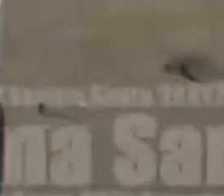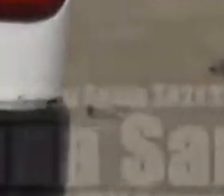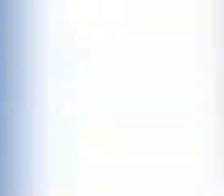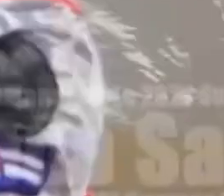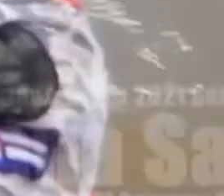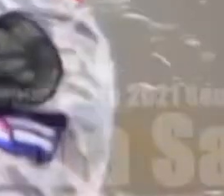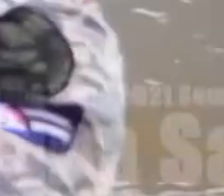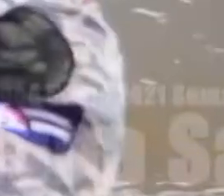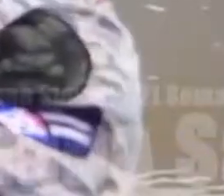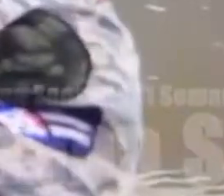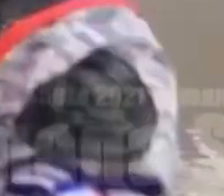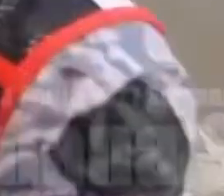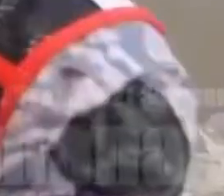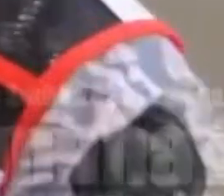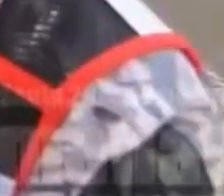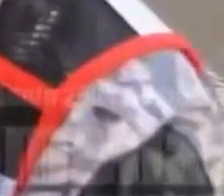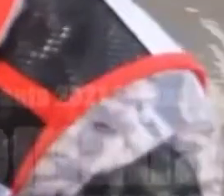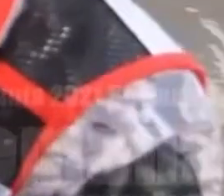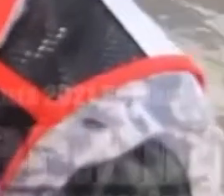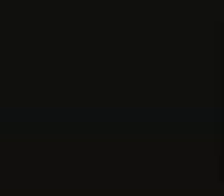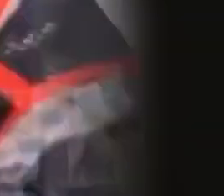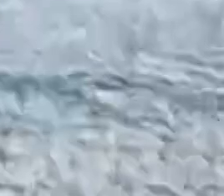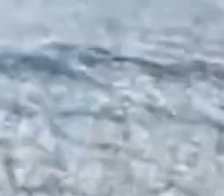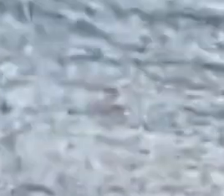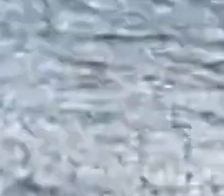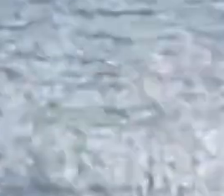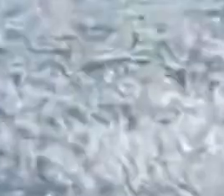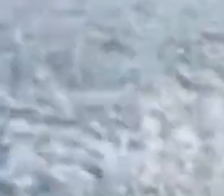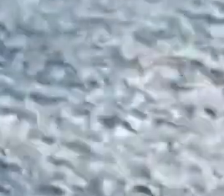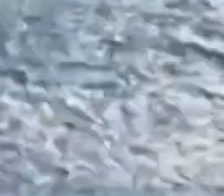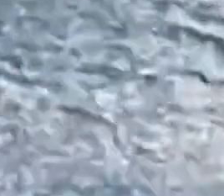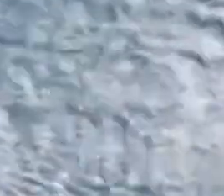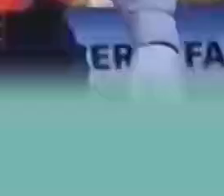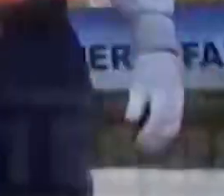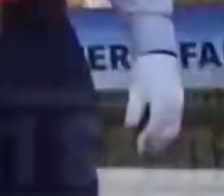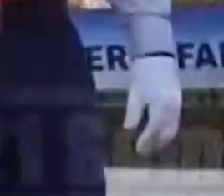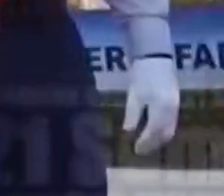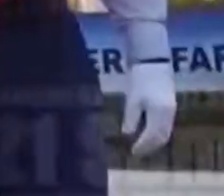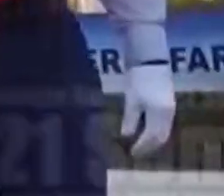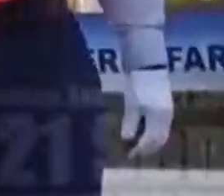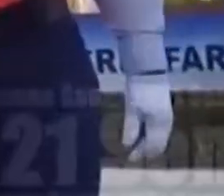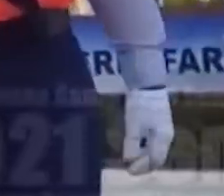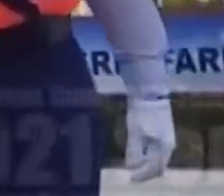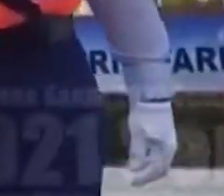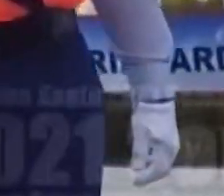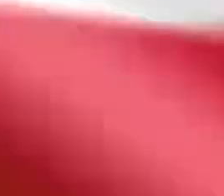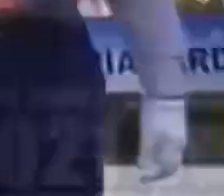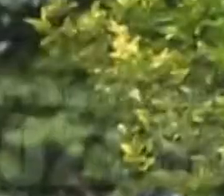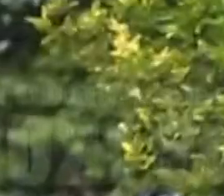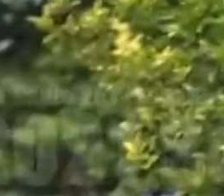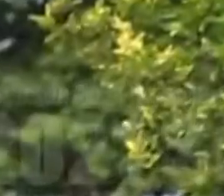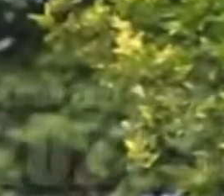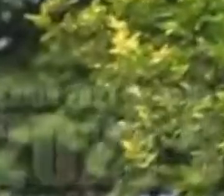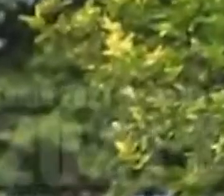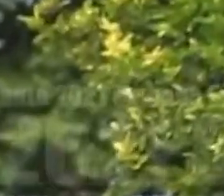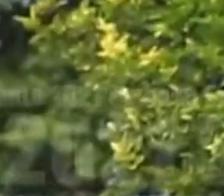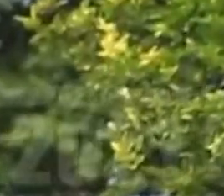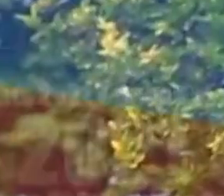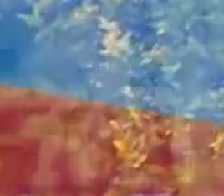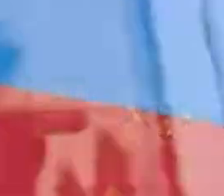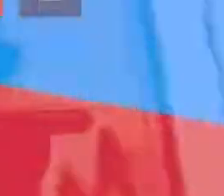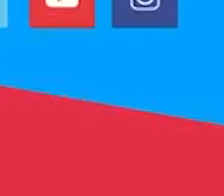canal 4 direct y el dvd canal 17 las emisoras de topping ene efe de quisqueya fm y radio